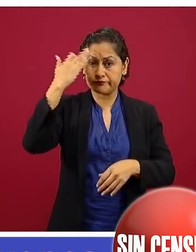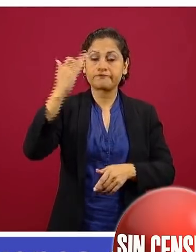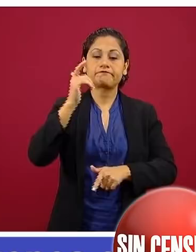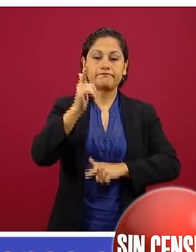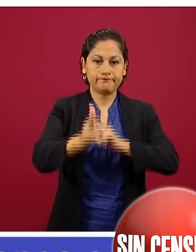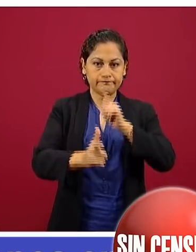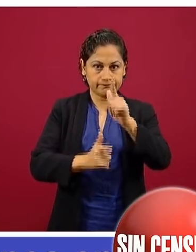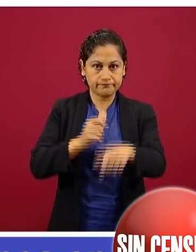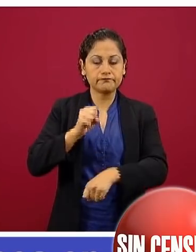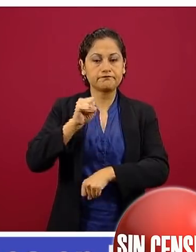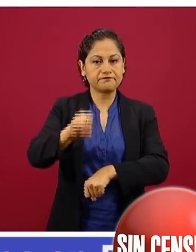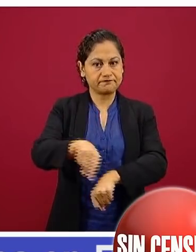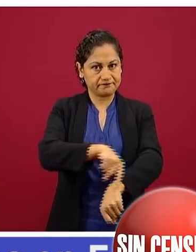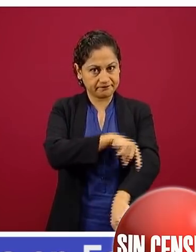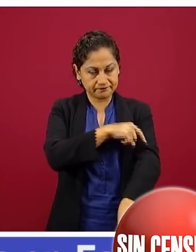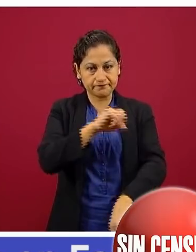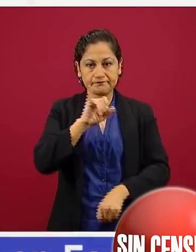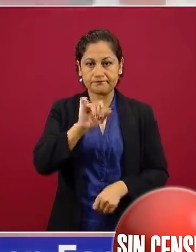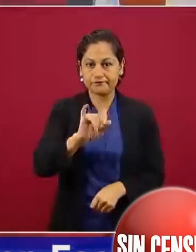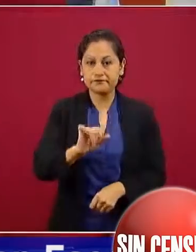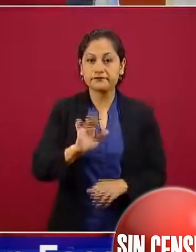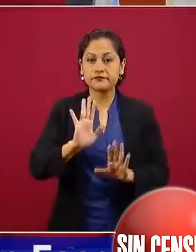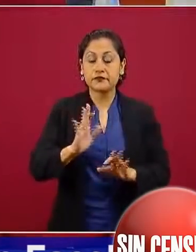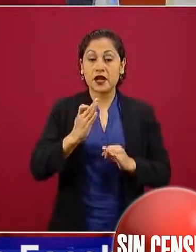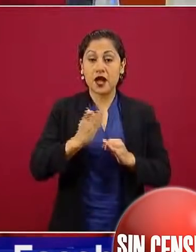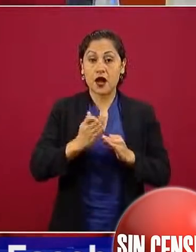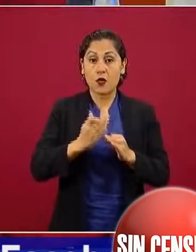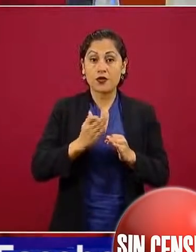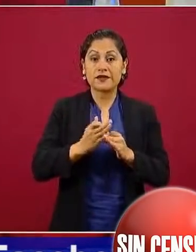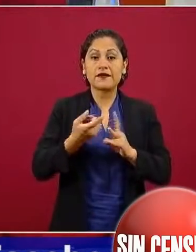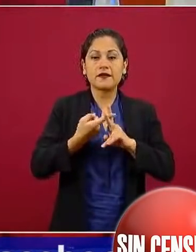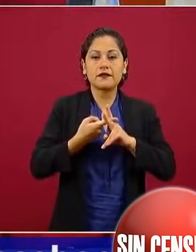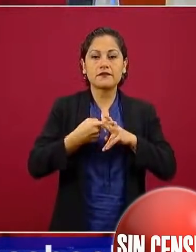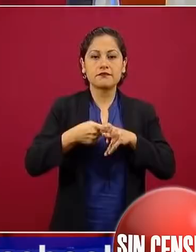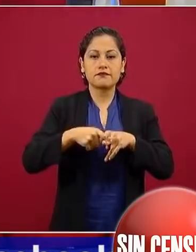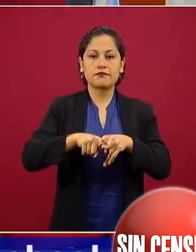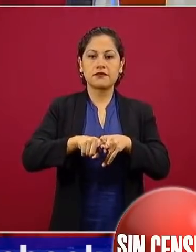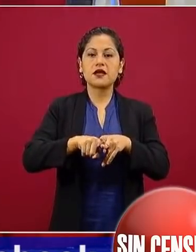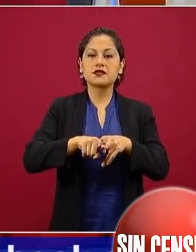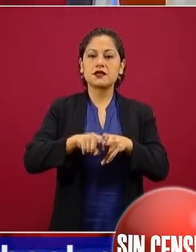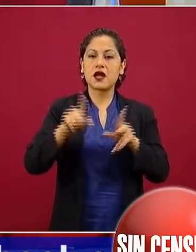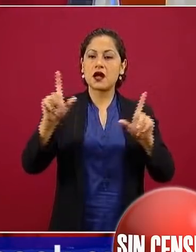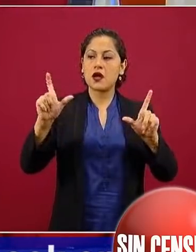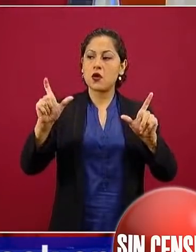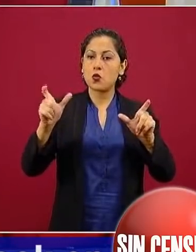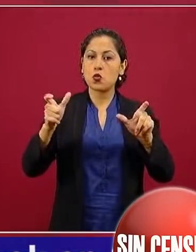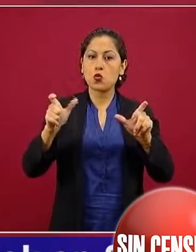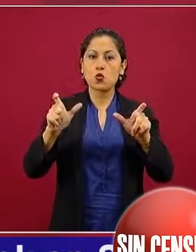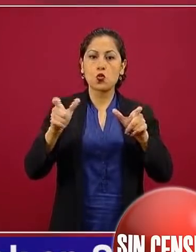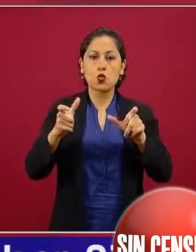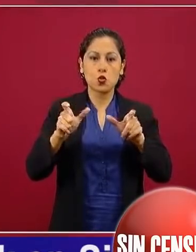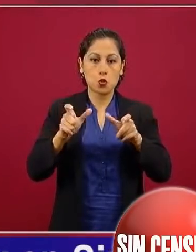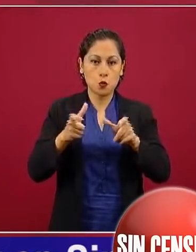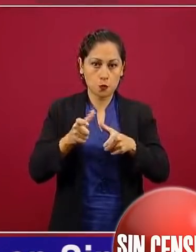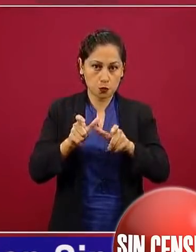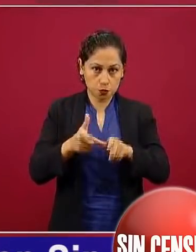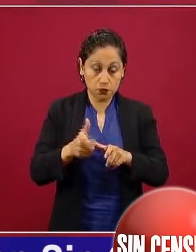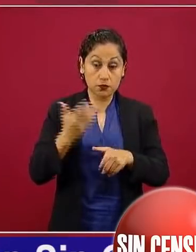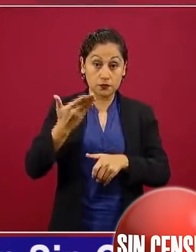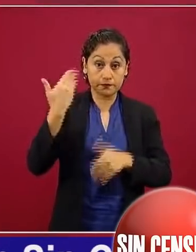epidemia y estamos llegando a un punto de desaceleración. Esto lo mostramos gráficamente el domingo